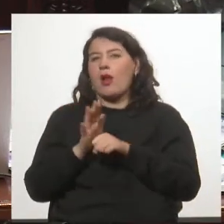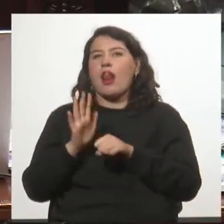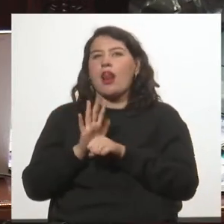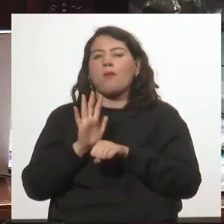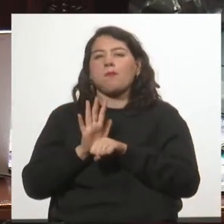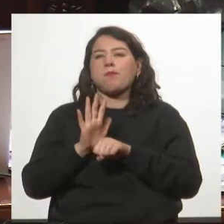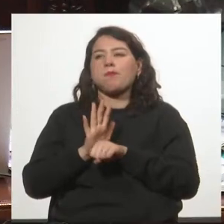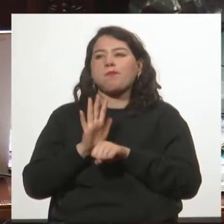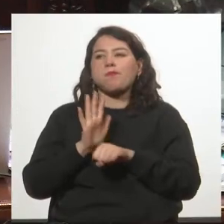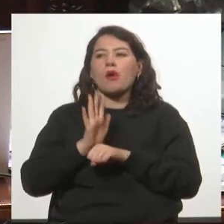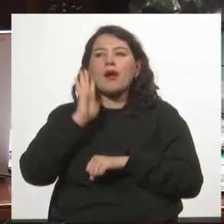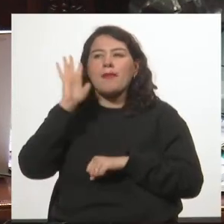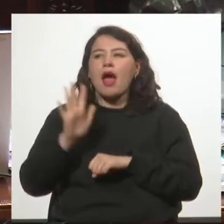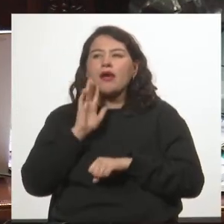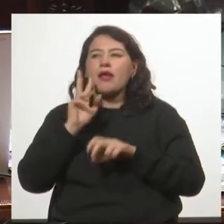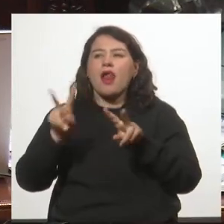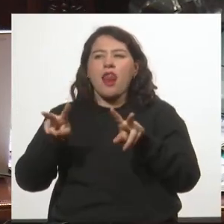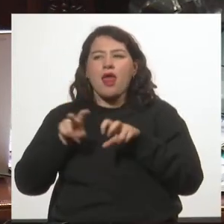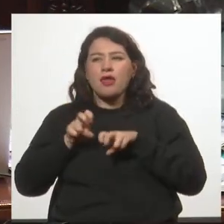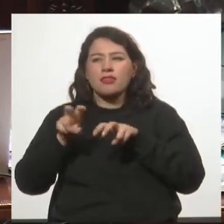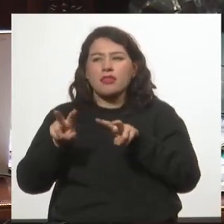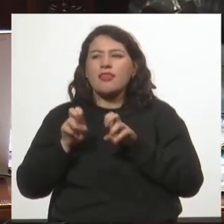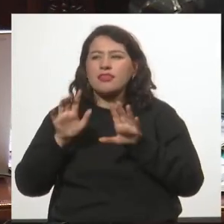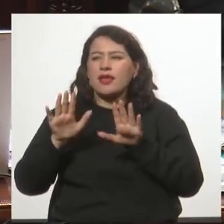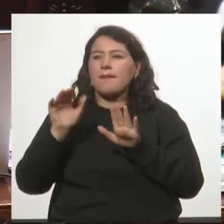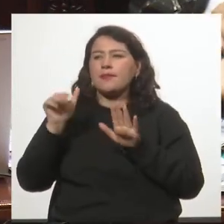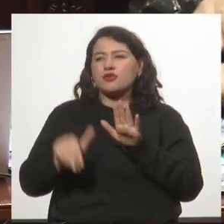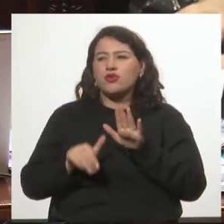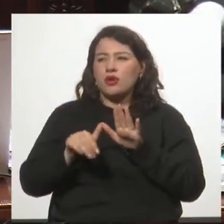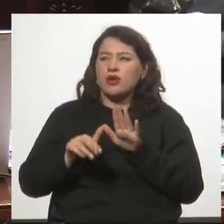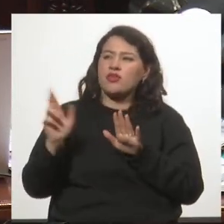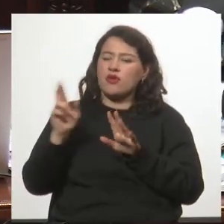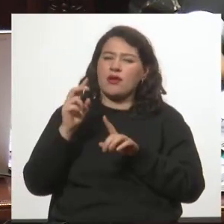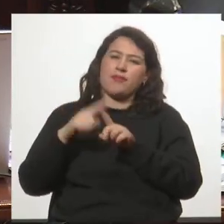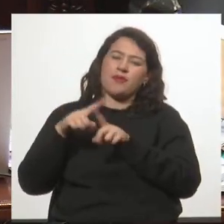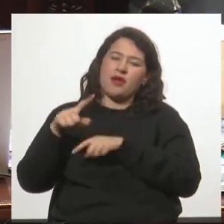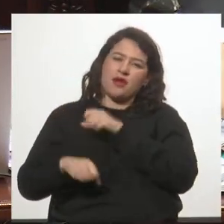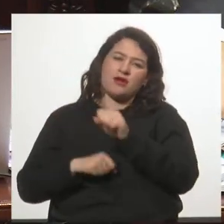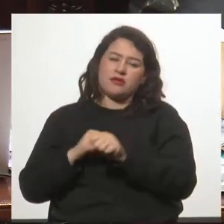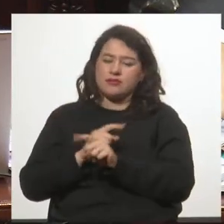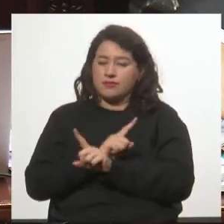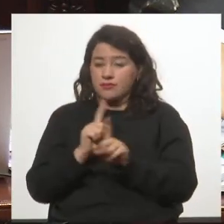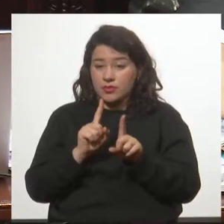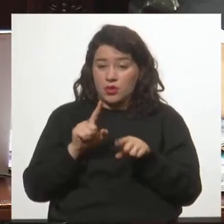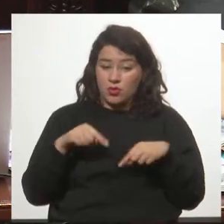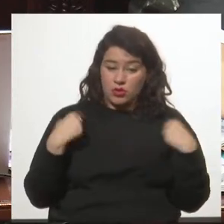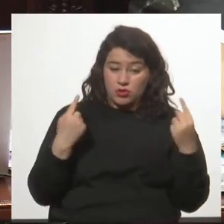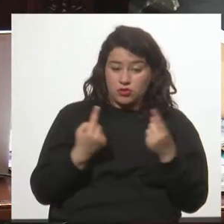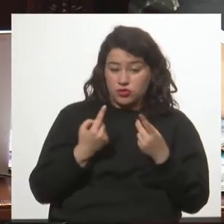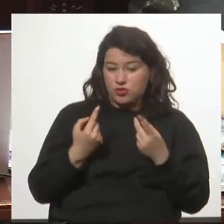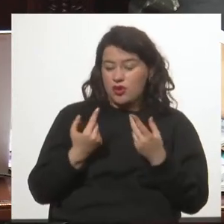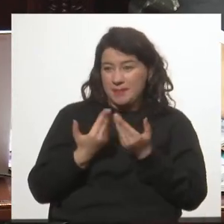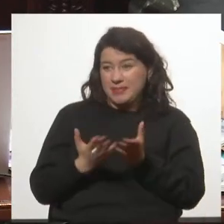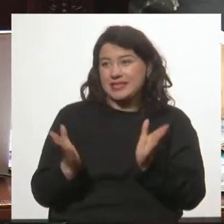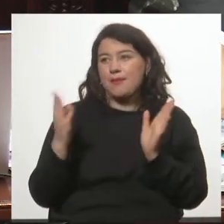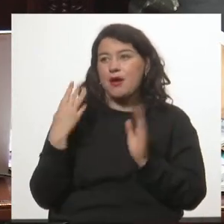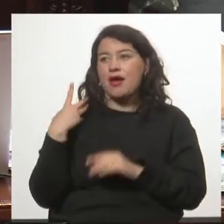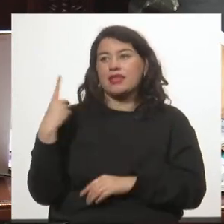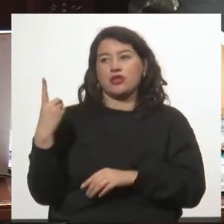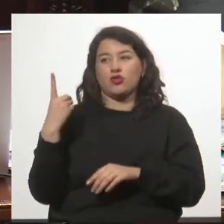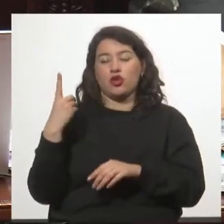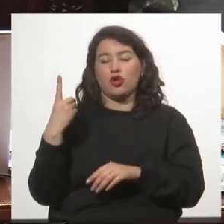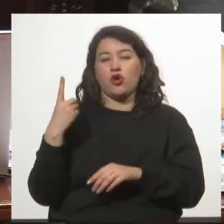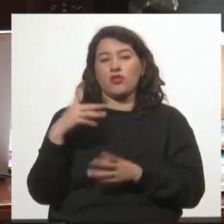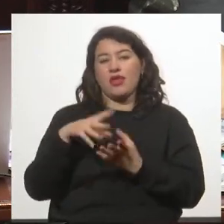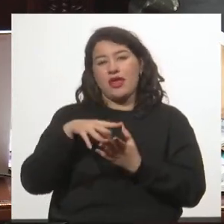de los 10 millones de dólares anuales nosotros cuando tomamos conocimiento del directorio de antel sobre